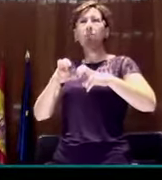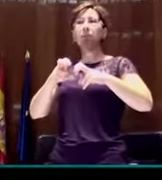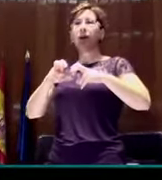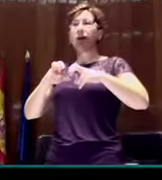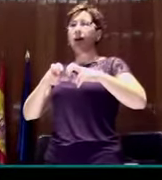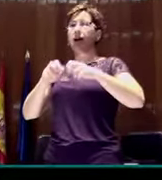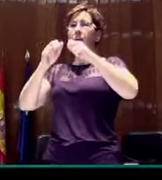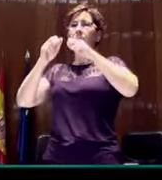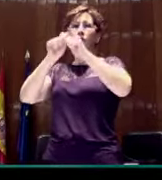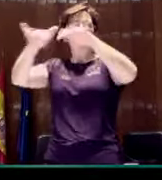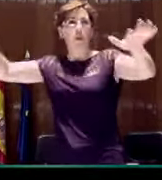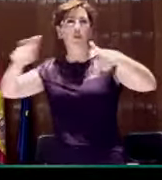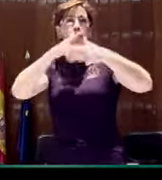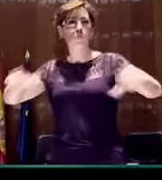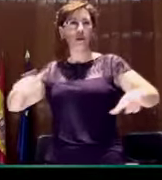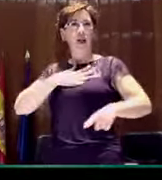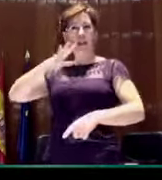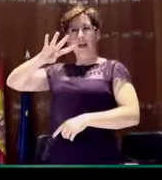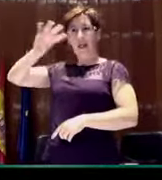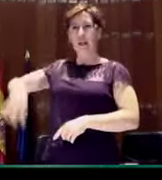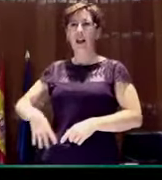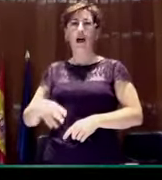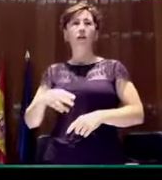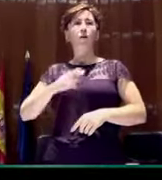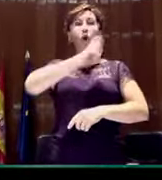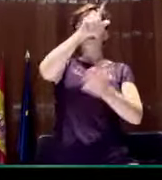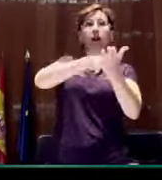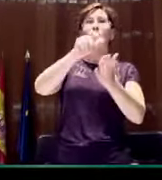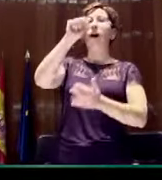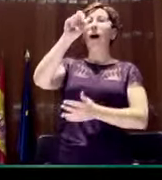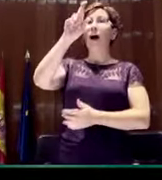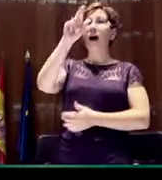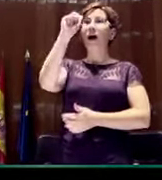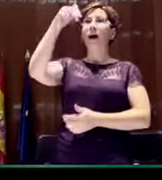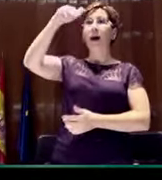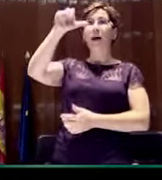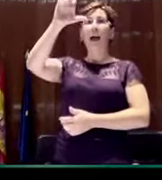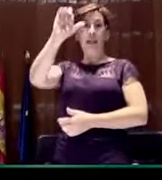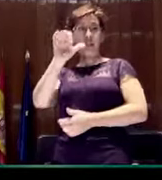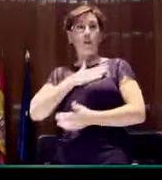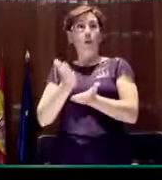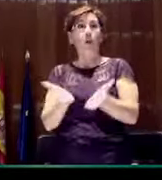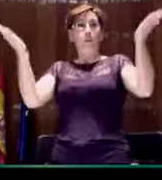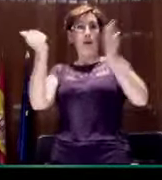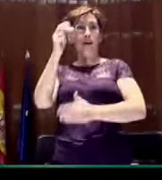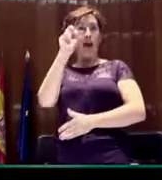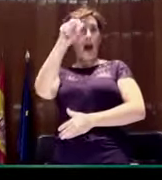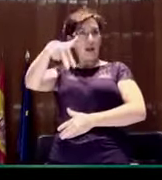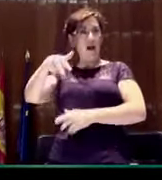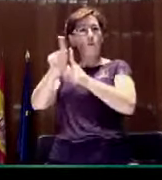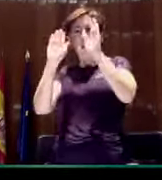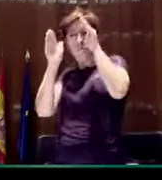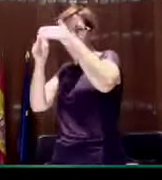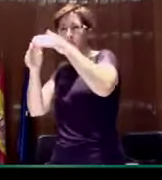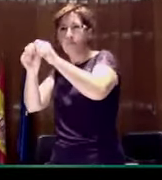oficial el aranés, que es una lengua con 4.000 hablantes en el Valle de Arán, ¿Por qué no han hecho lo mismo con la lengua de signos?